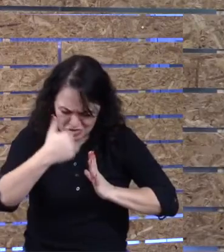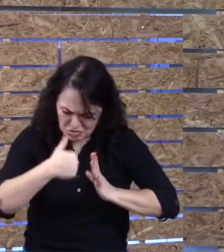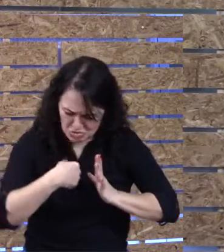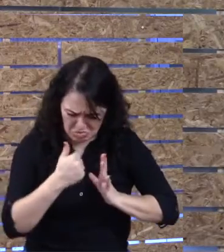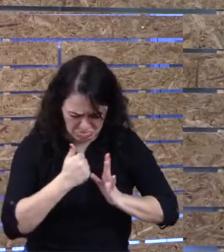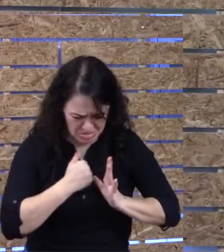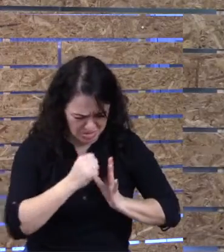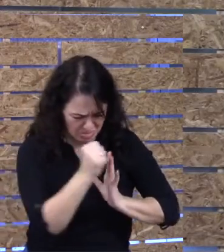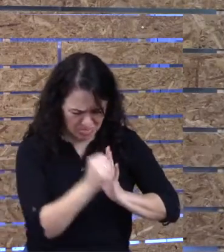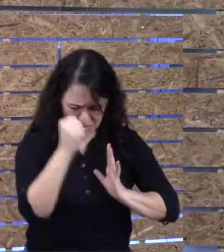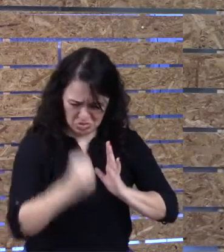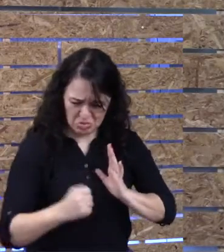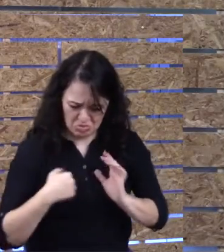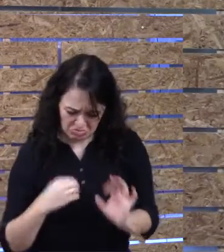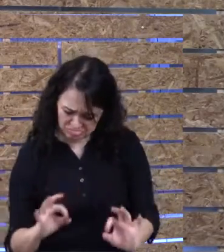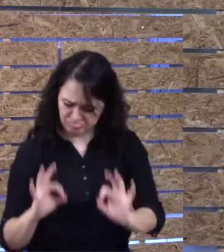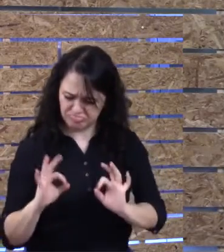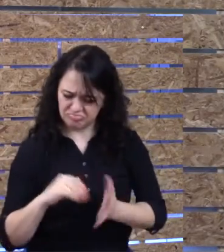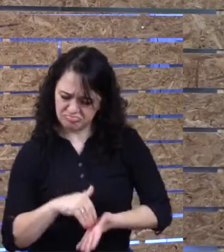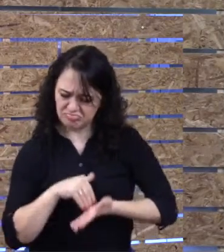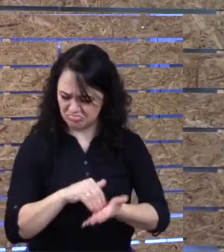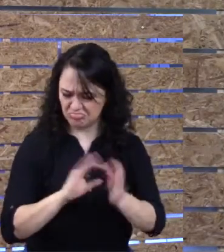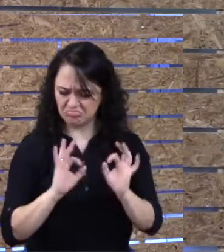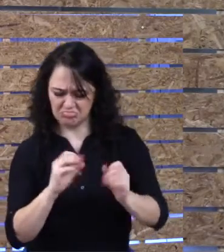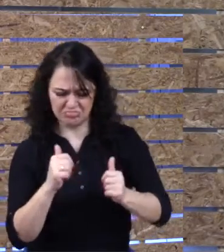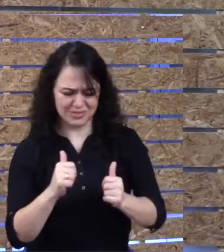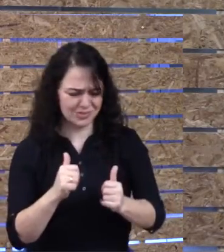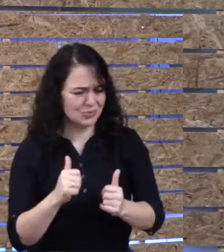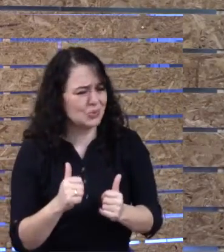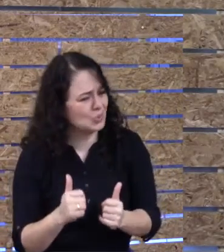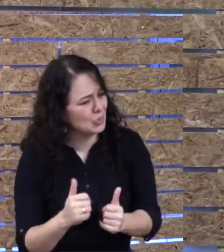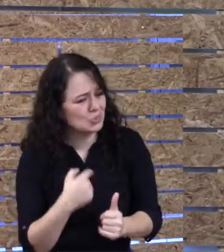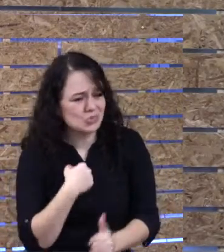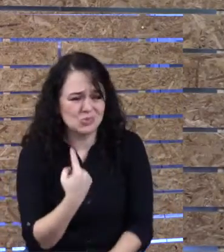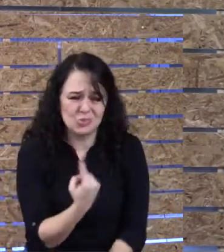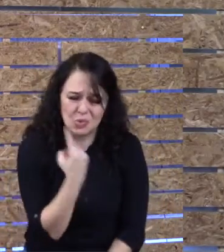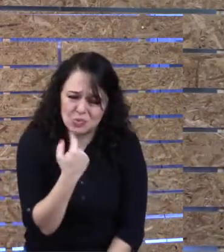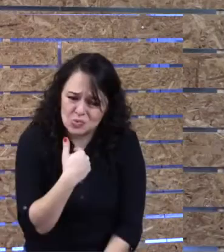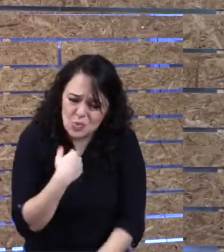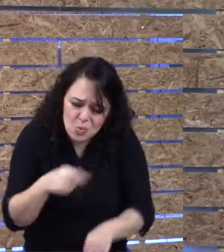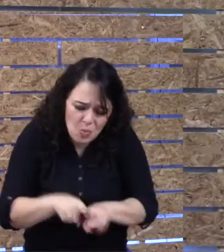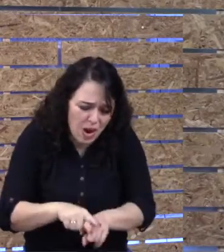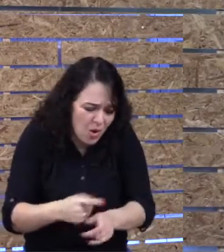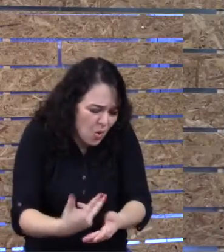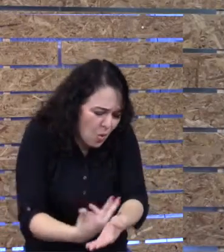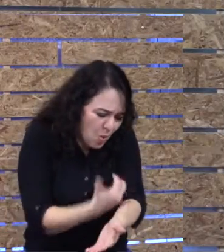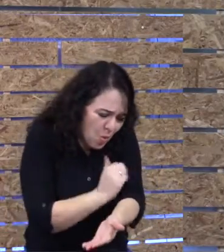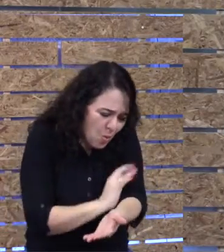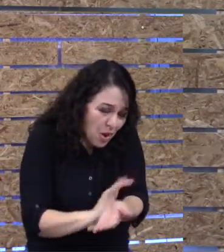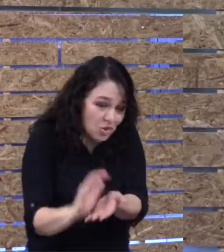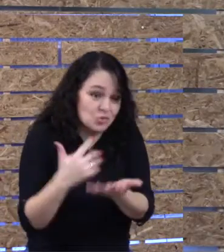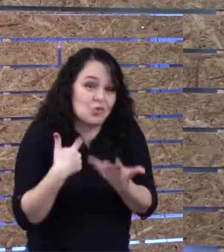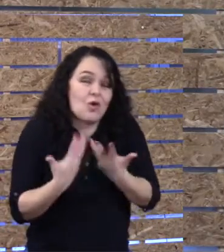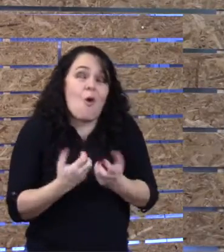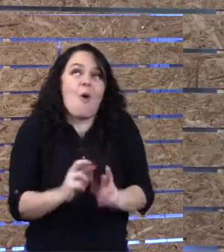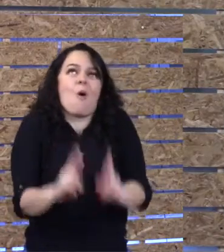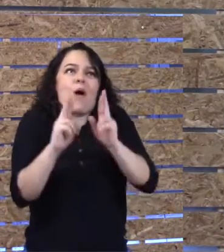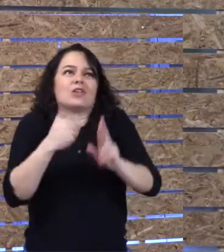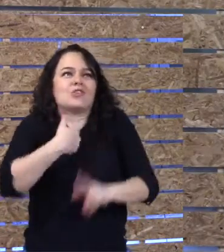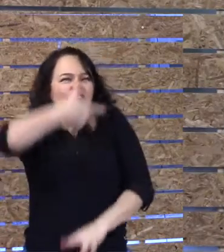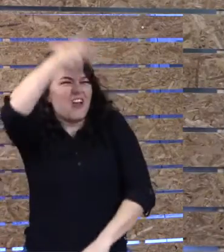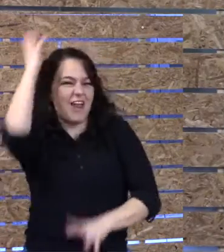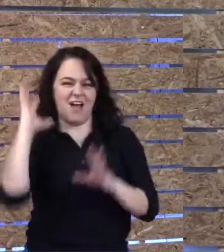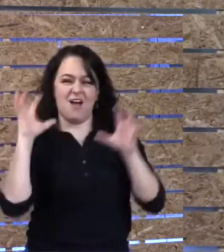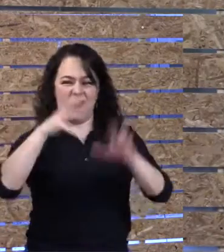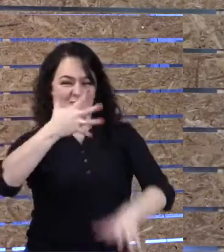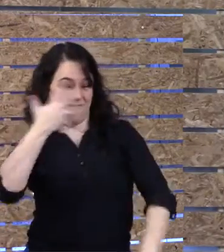ser pastor, que la única relación que le queda con Dios es oveja, que él quisiera ser un león para Dios, un tigre para